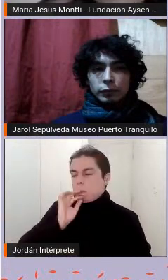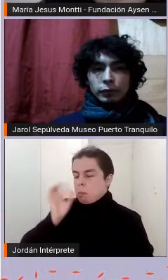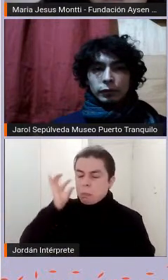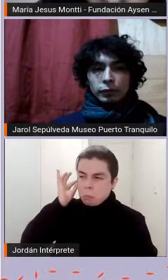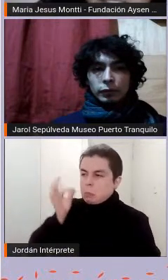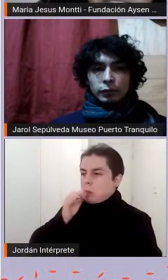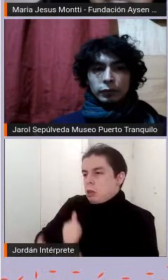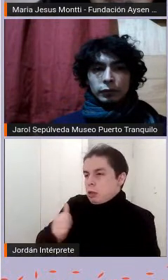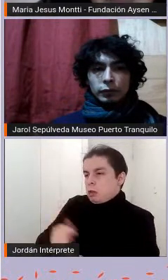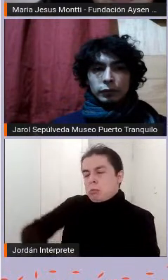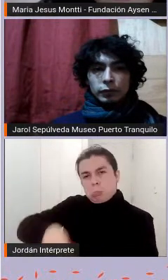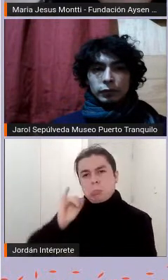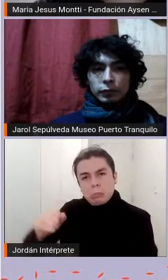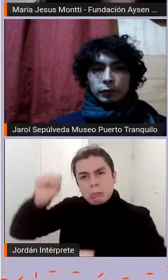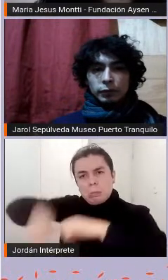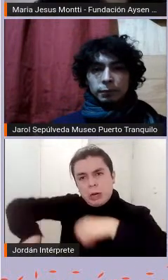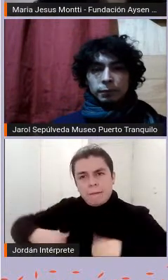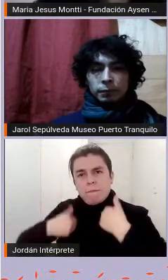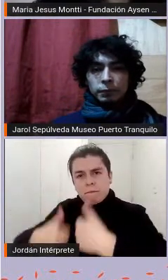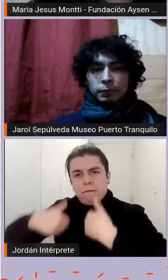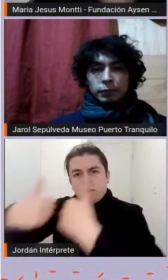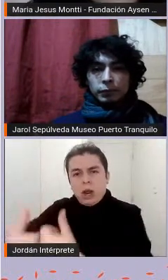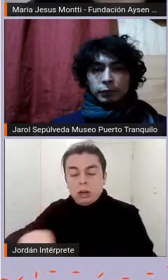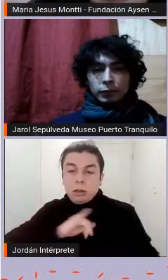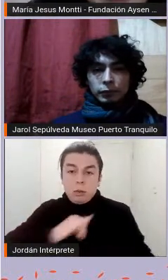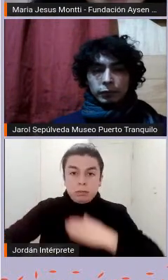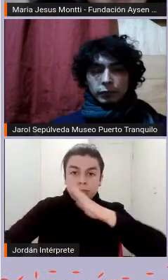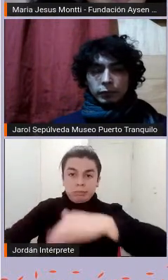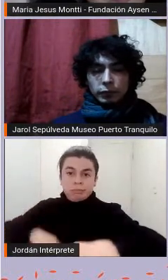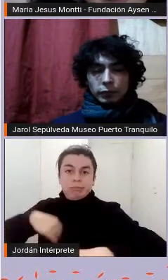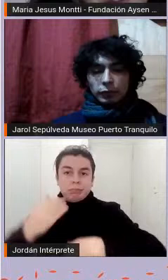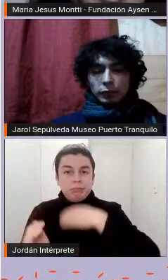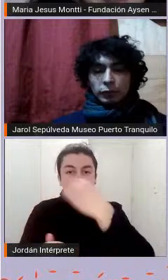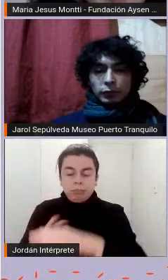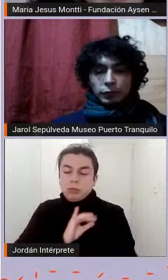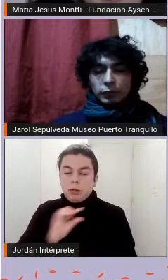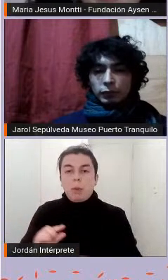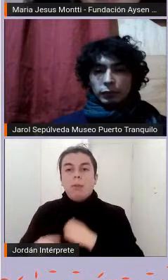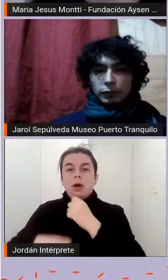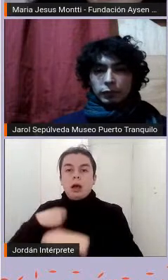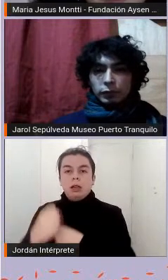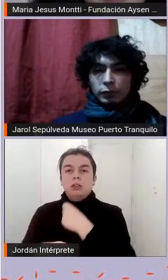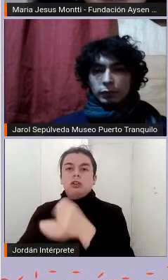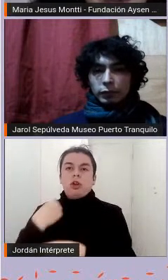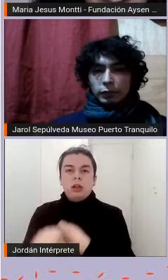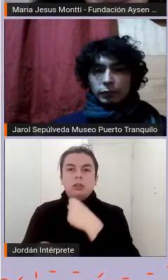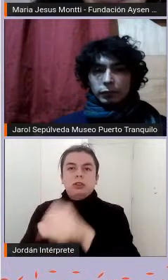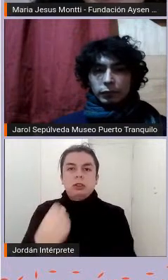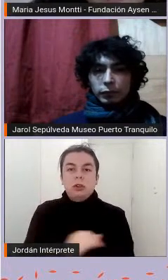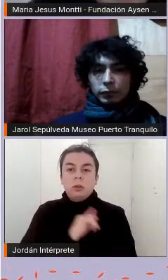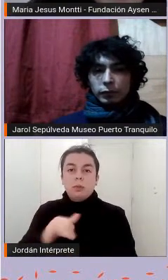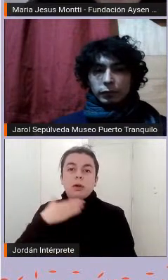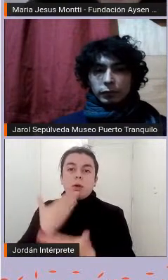época comienza esta idea. Pasan un par de años y el año